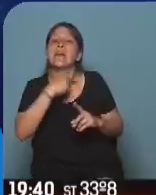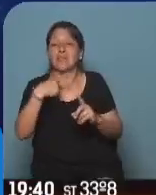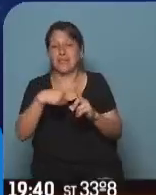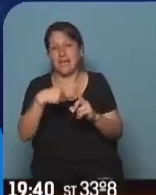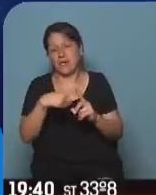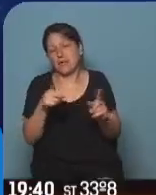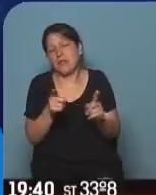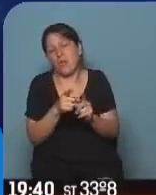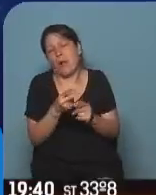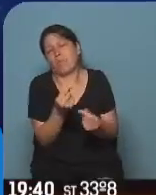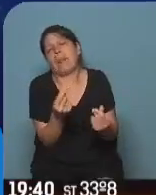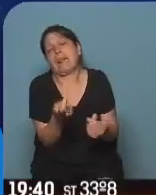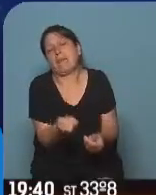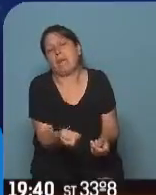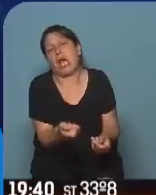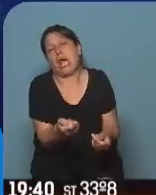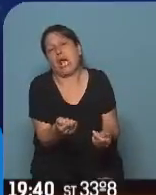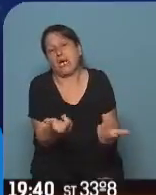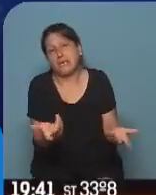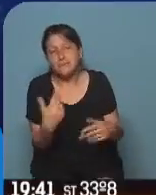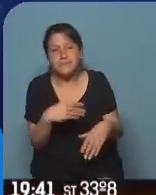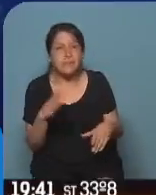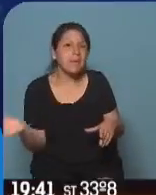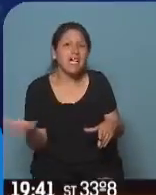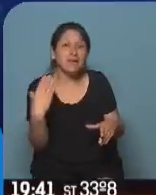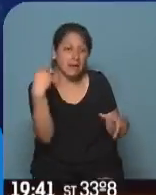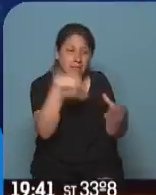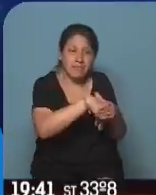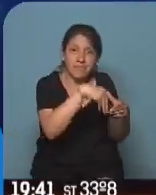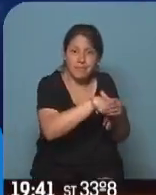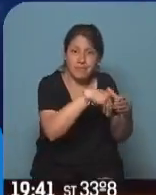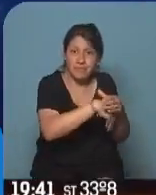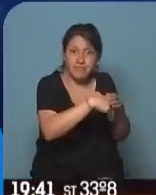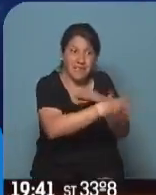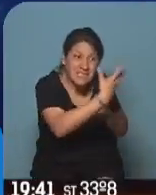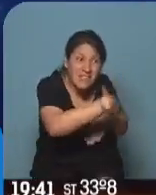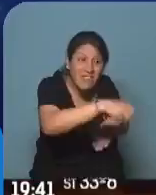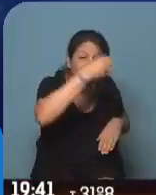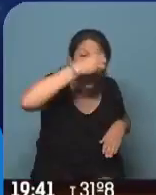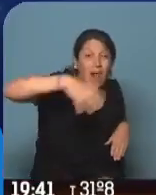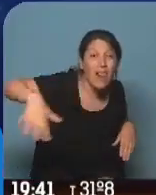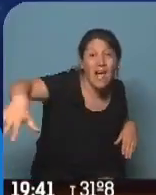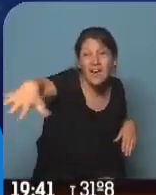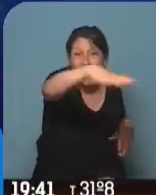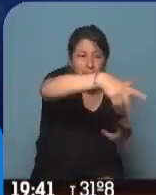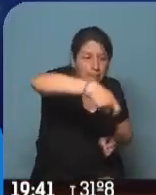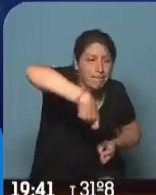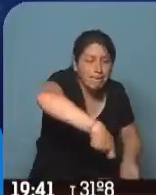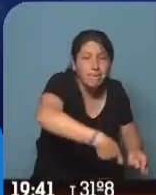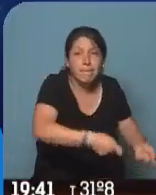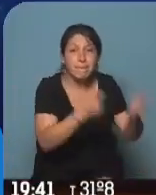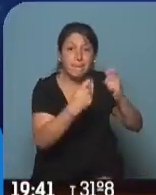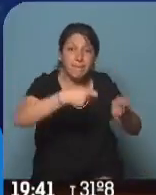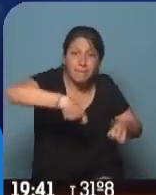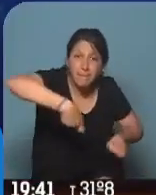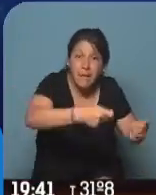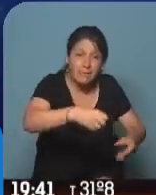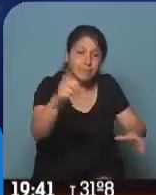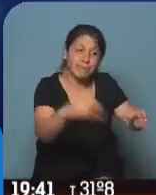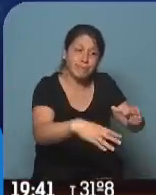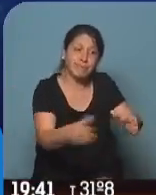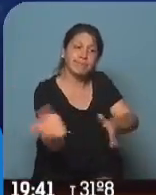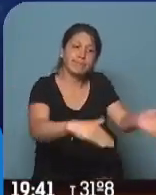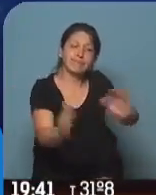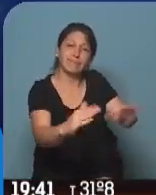de toda esta cantidad de dinero, fue enterrado. Fue llevado a estancias primeros y fue enterrado. Esto lo dije en soledad y